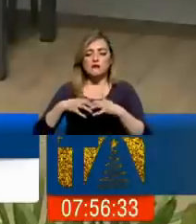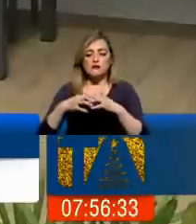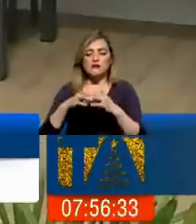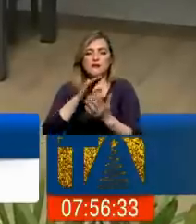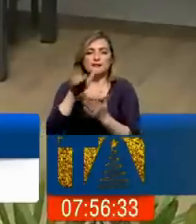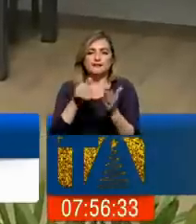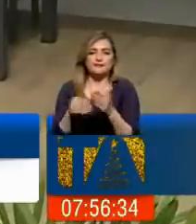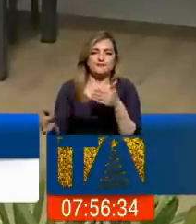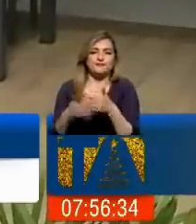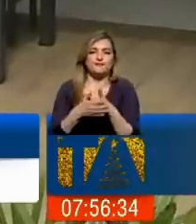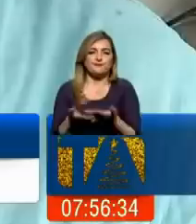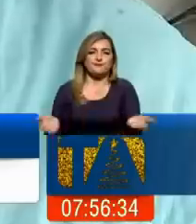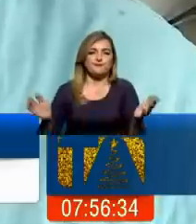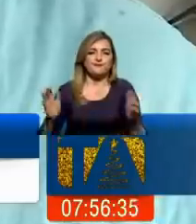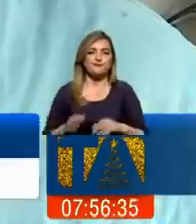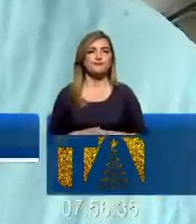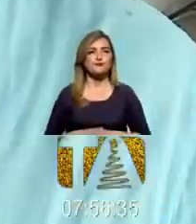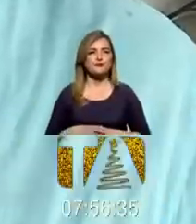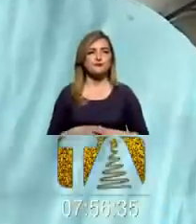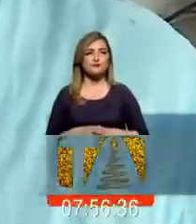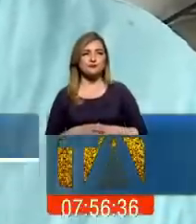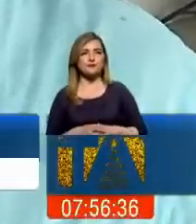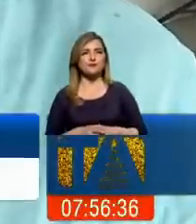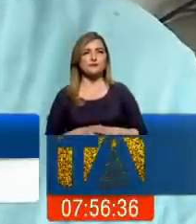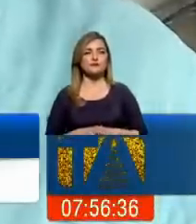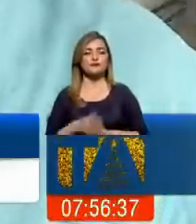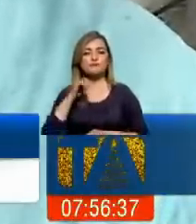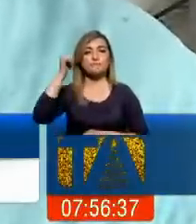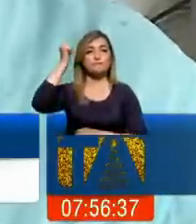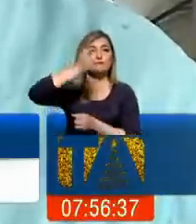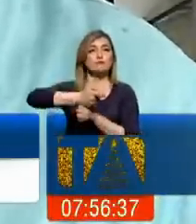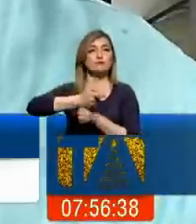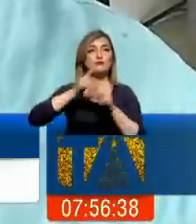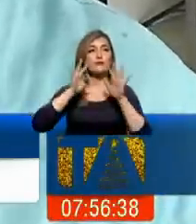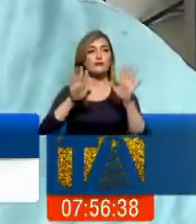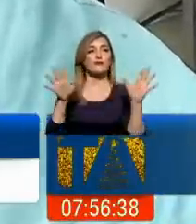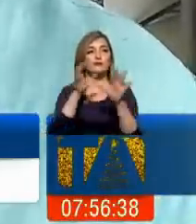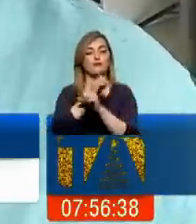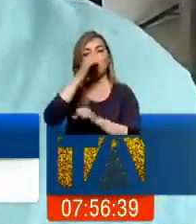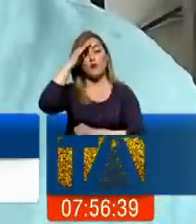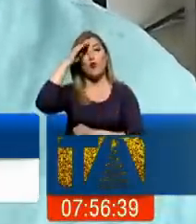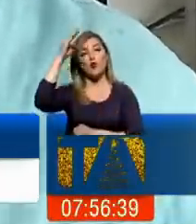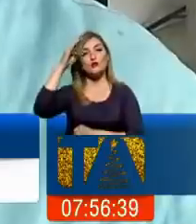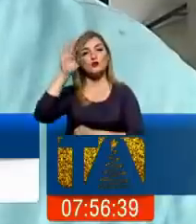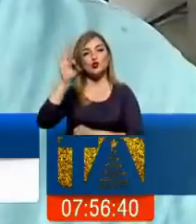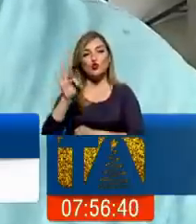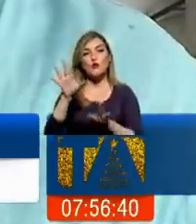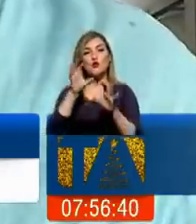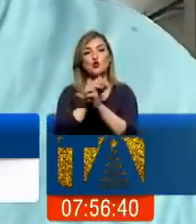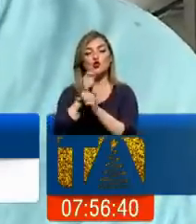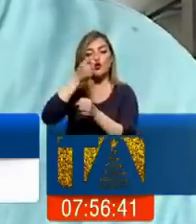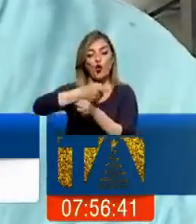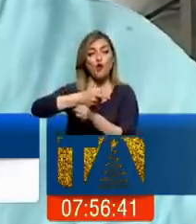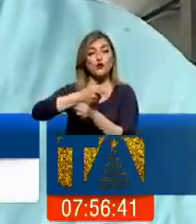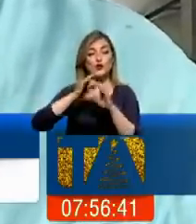otra vez tiene que cerrar sus puertas. Estas disposiciones el día de ayer, por ejemplo, a las 9 de la noche pasó la policía y les dijo que la